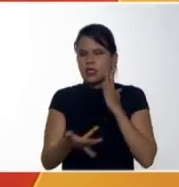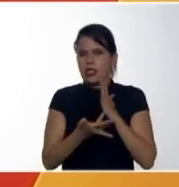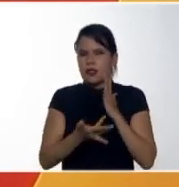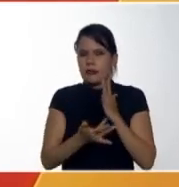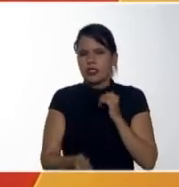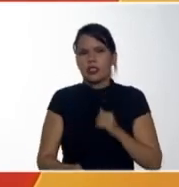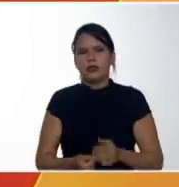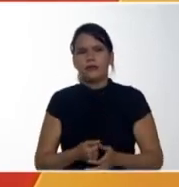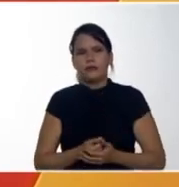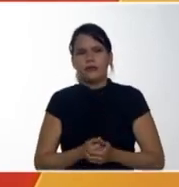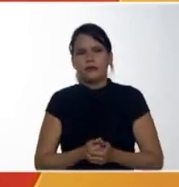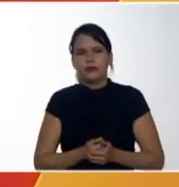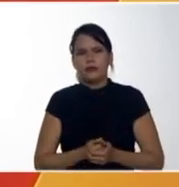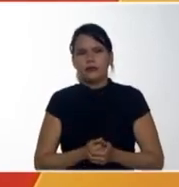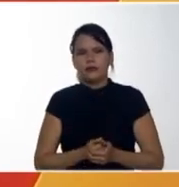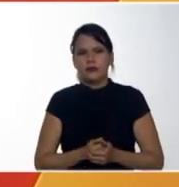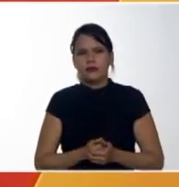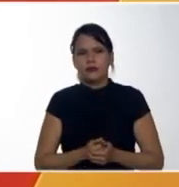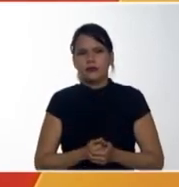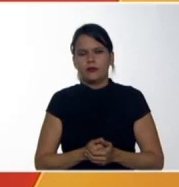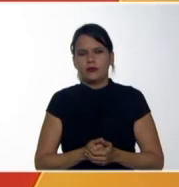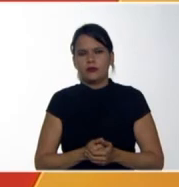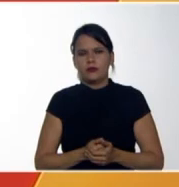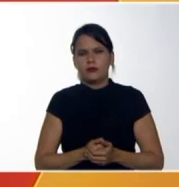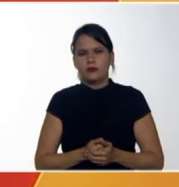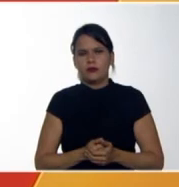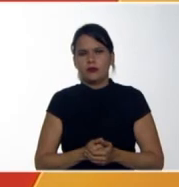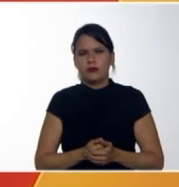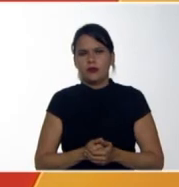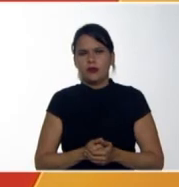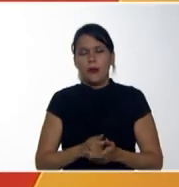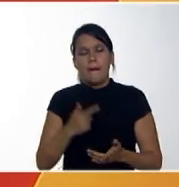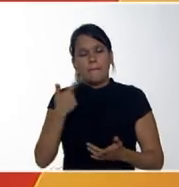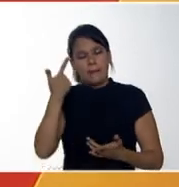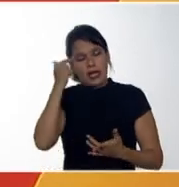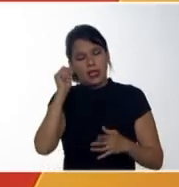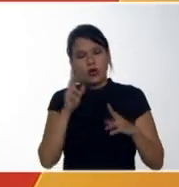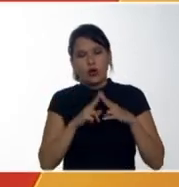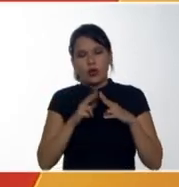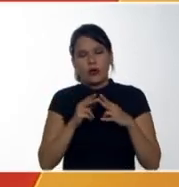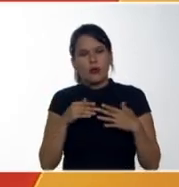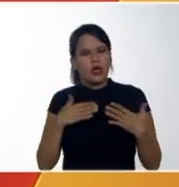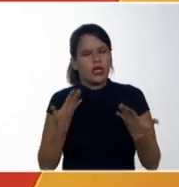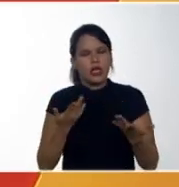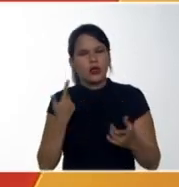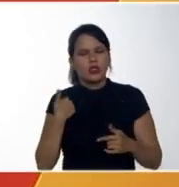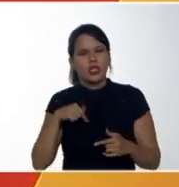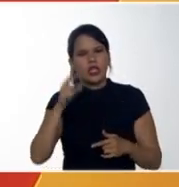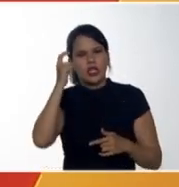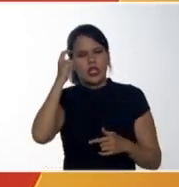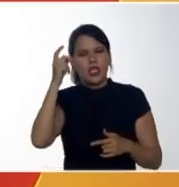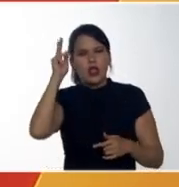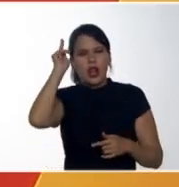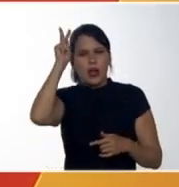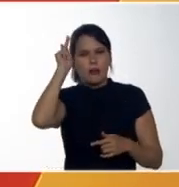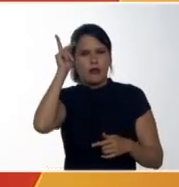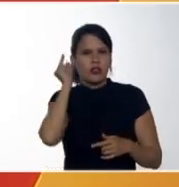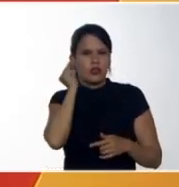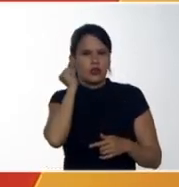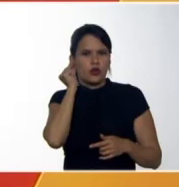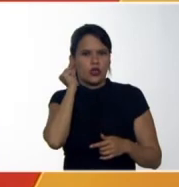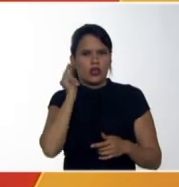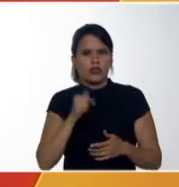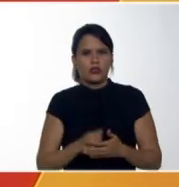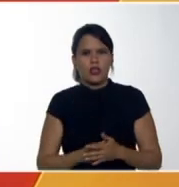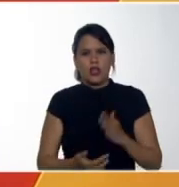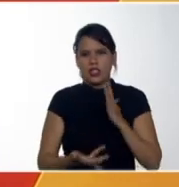Telemática, Fundavic Oficial, @Fundavic Oficial, para que conozcamos qué nos tiene el día de hoy la profesora Susana Castro